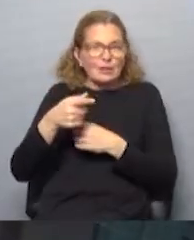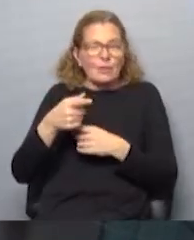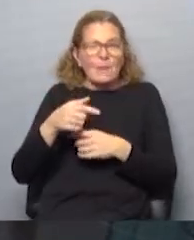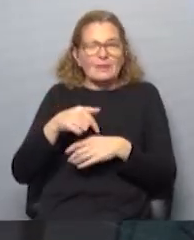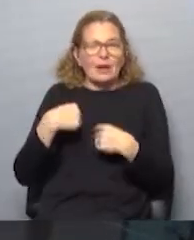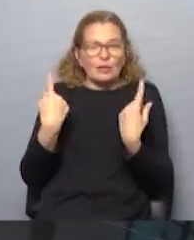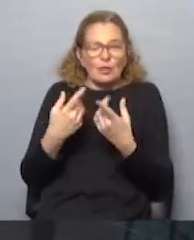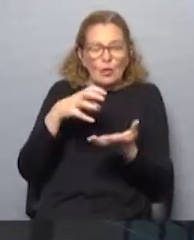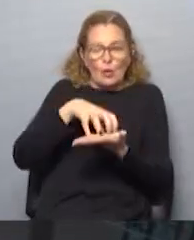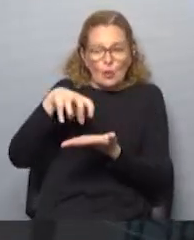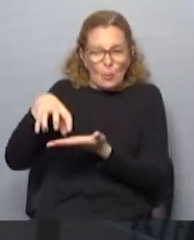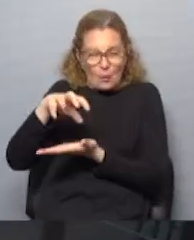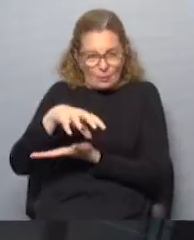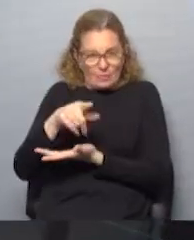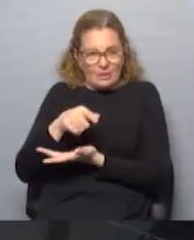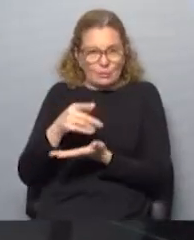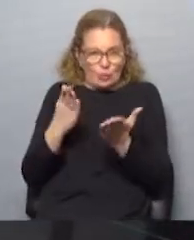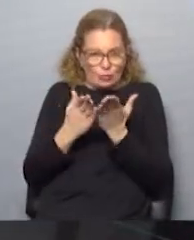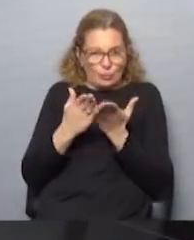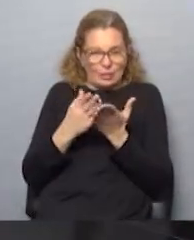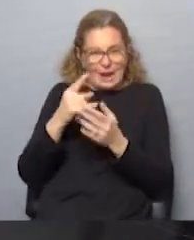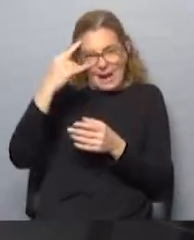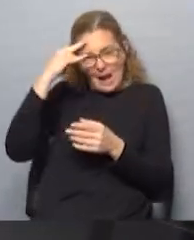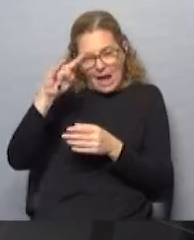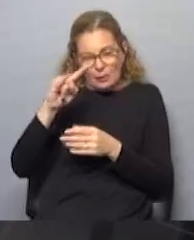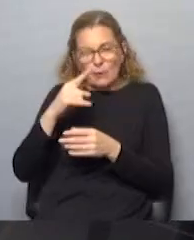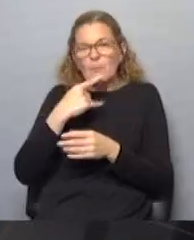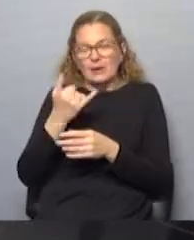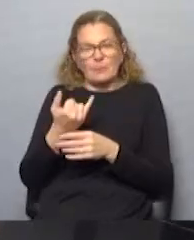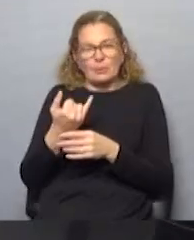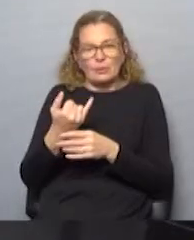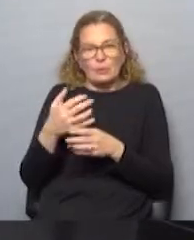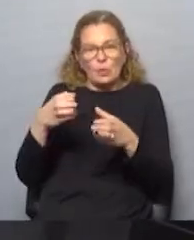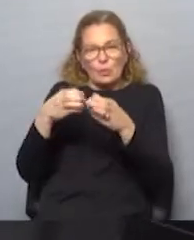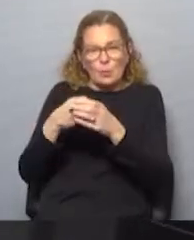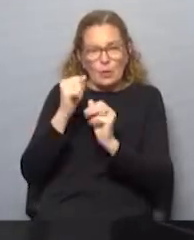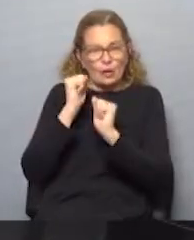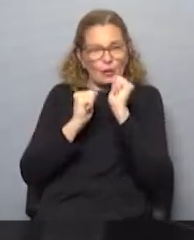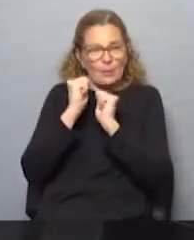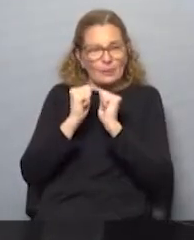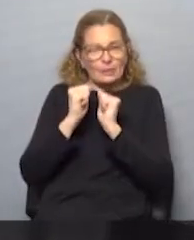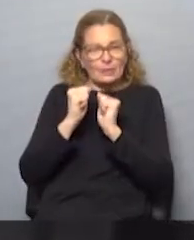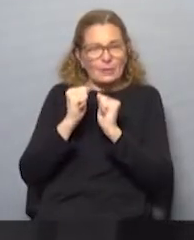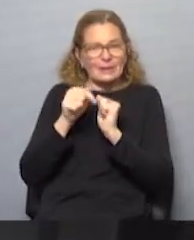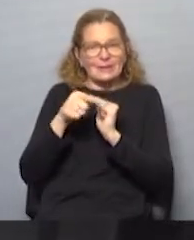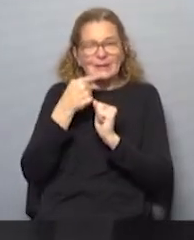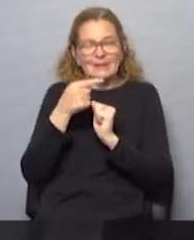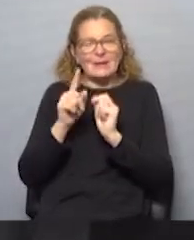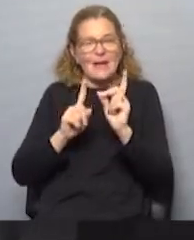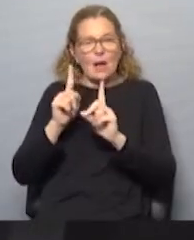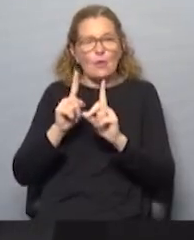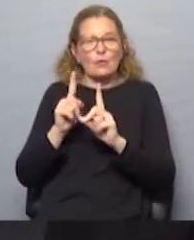a todos los sectores o sea el agro por poner un ejemplo de un sector económico que se solía considerar de alguna